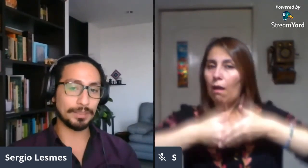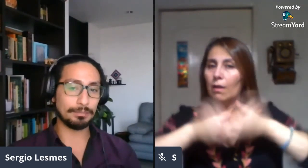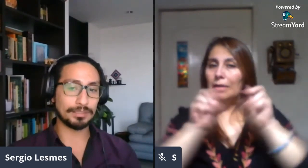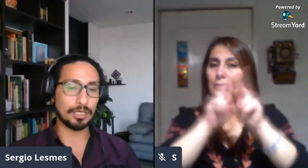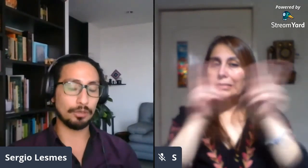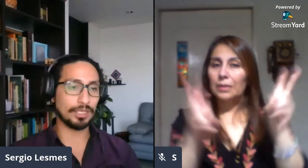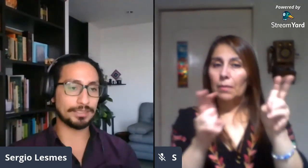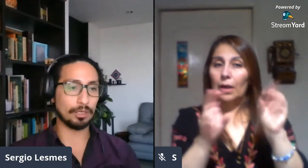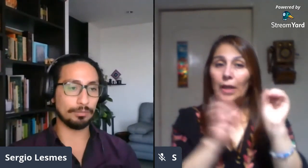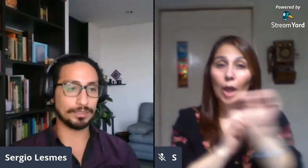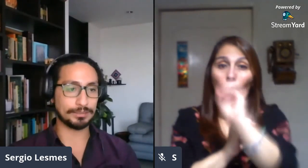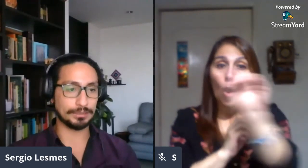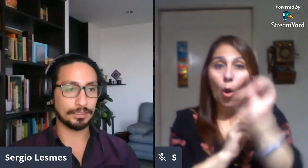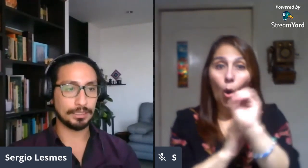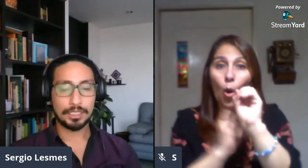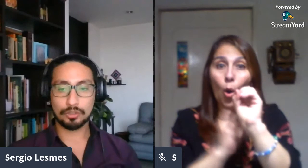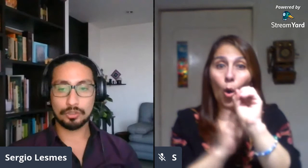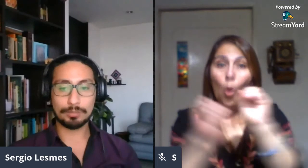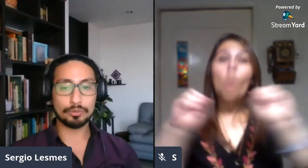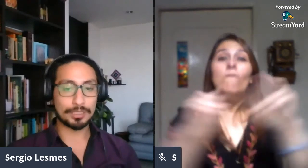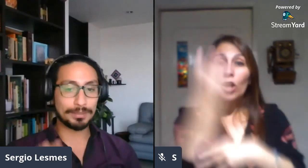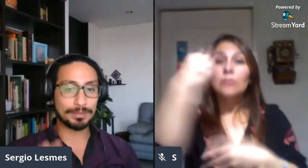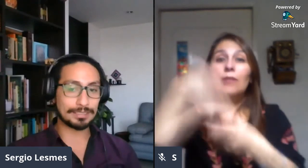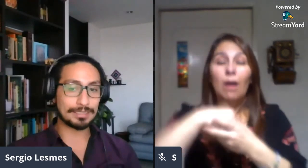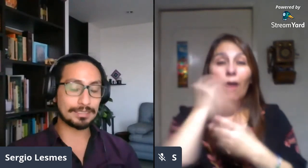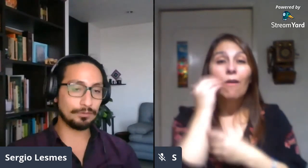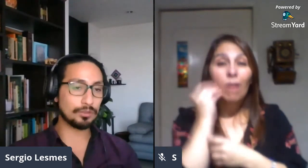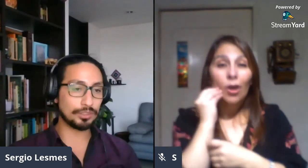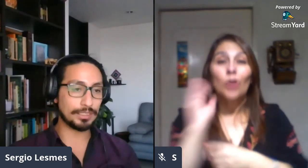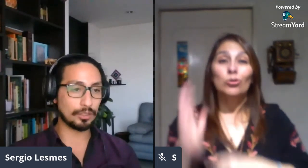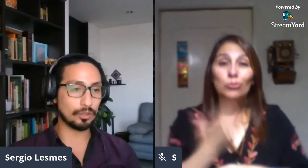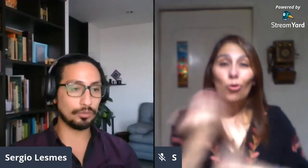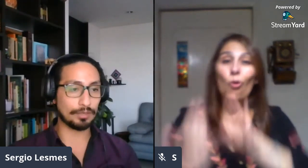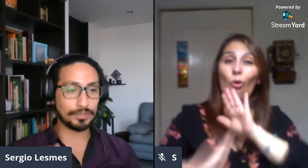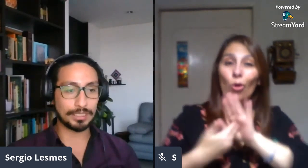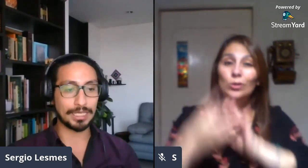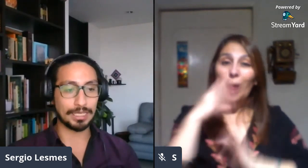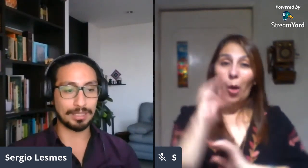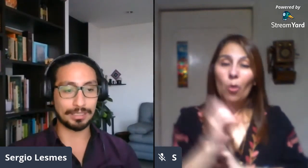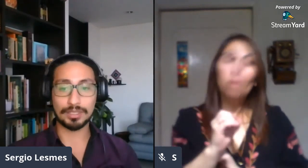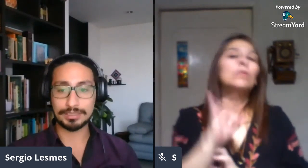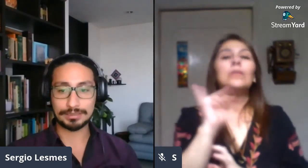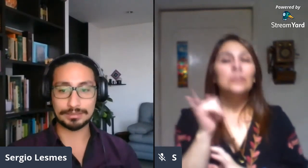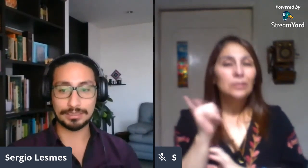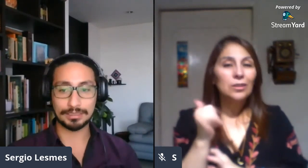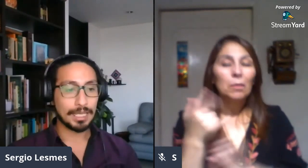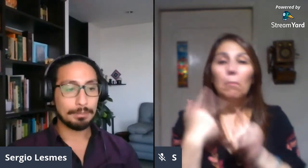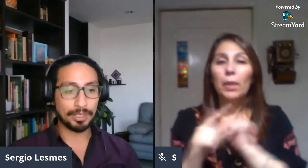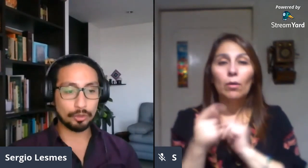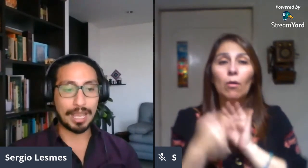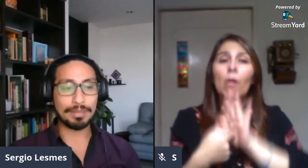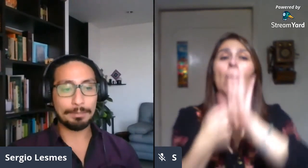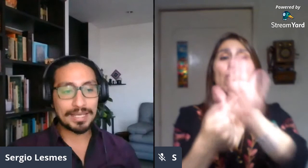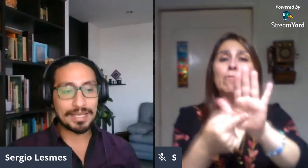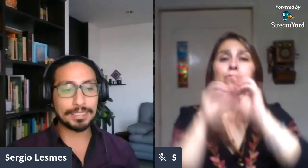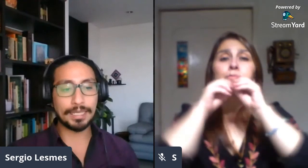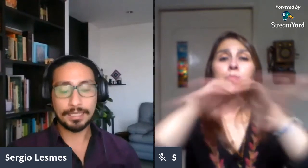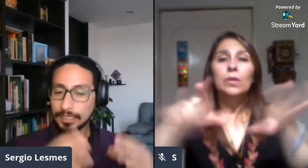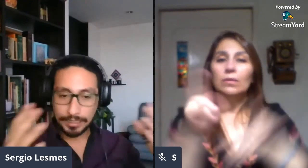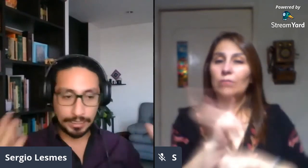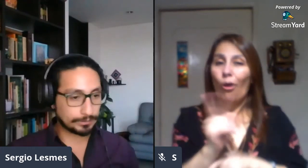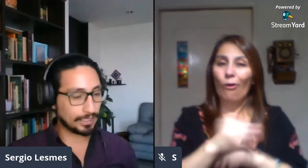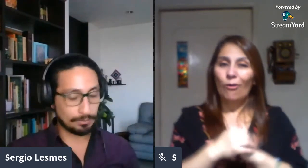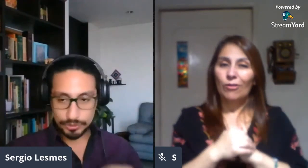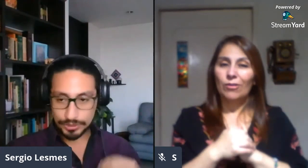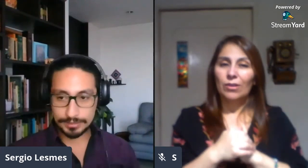que han experimentado violencia doméstica. Yo creo que muchas veces esas cifras se utilizan con una finalidad más revanchista, pero a mí me parece